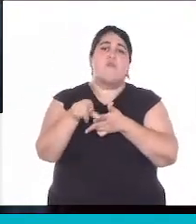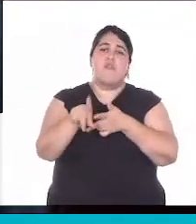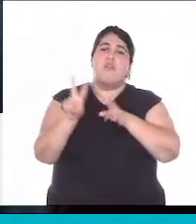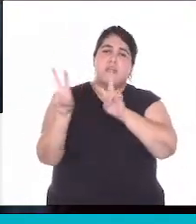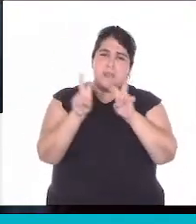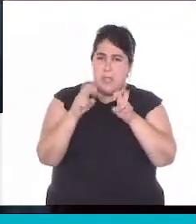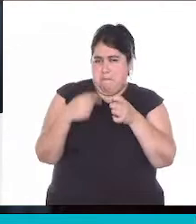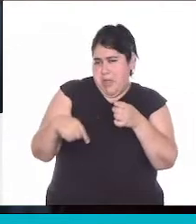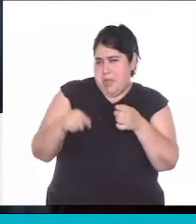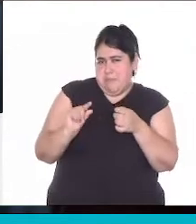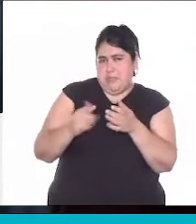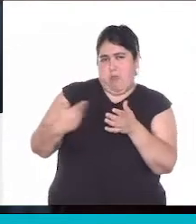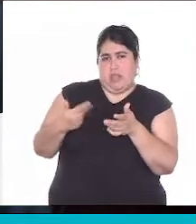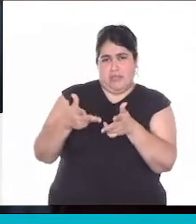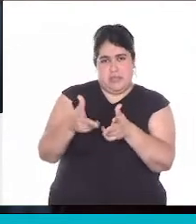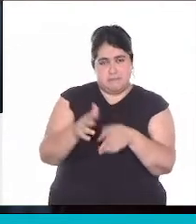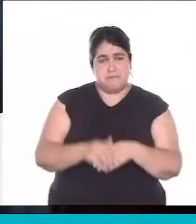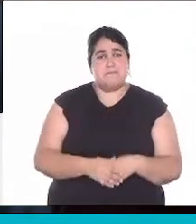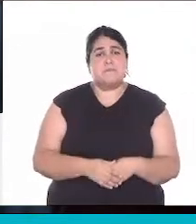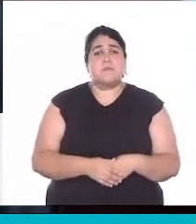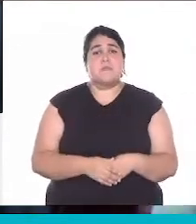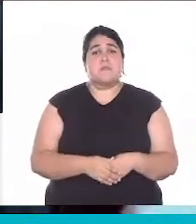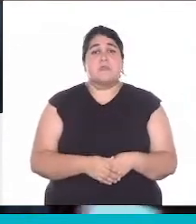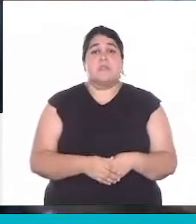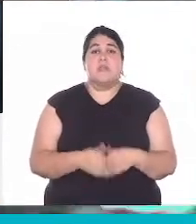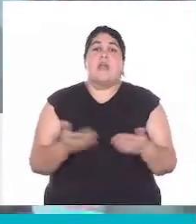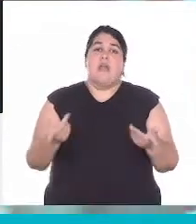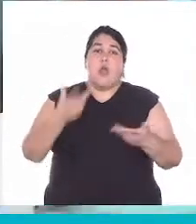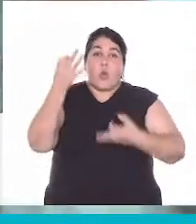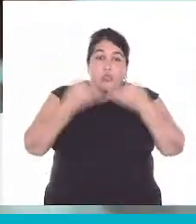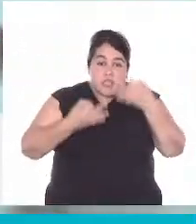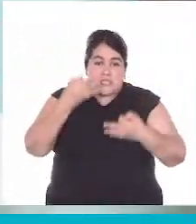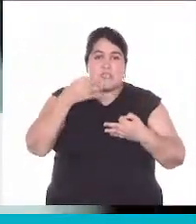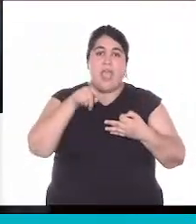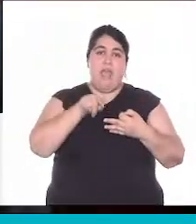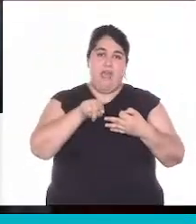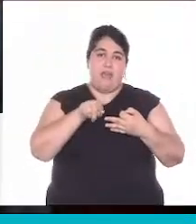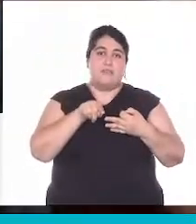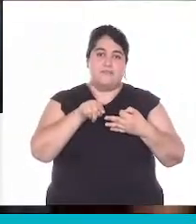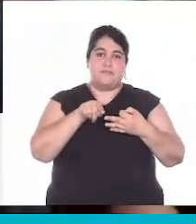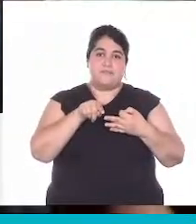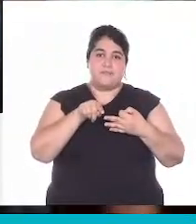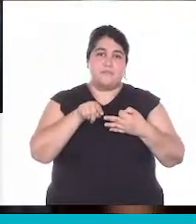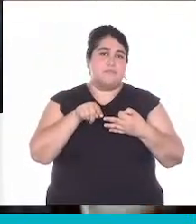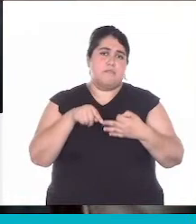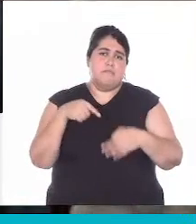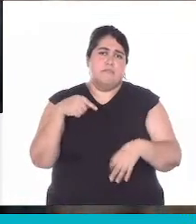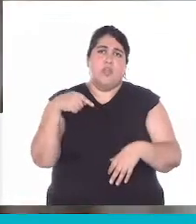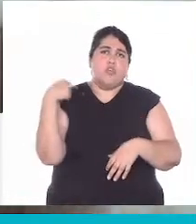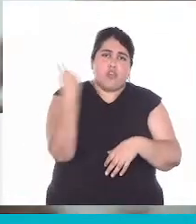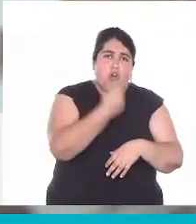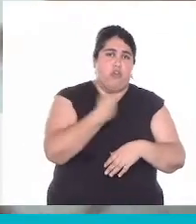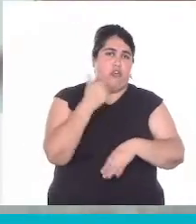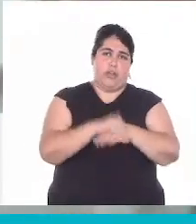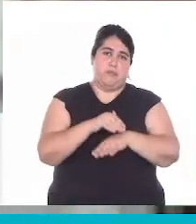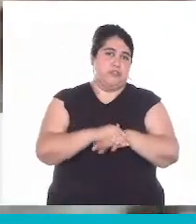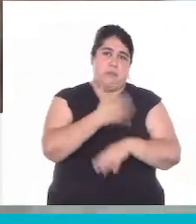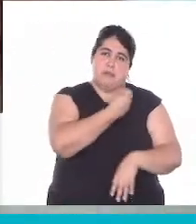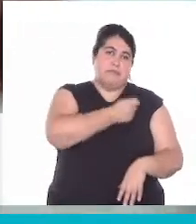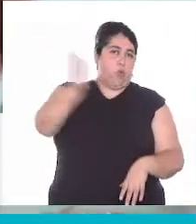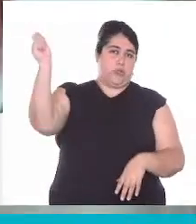de decir yo. Y, por supuesto, la justicia es que todos los responsables sean juzgados y